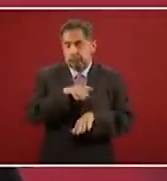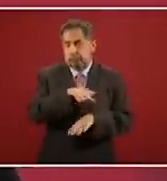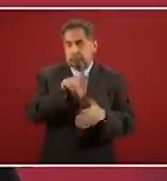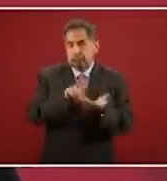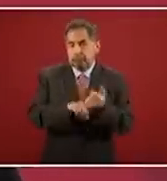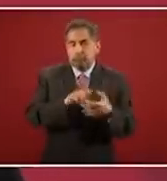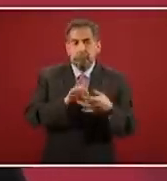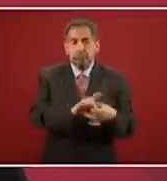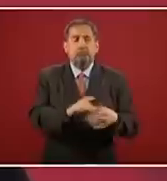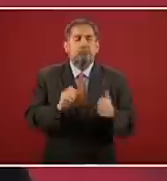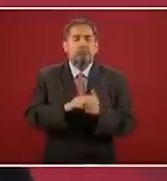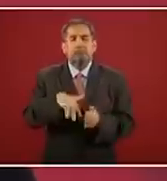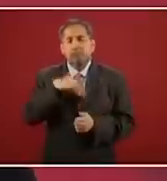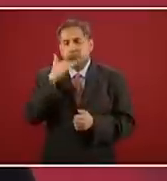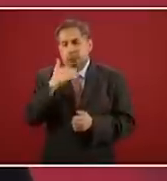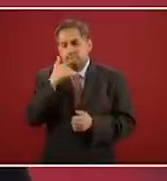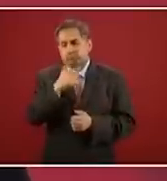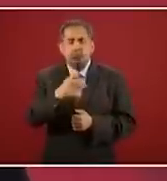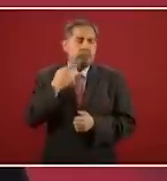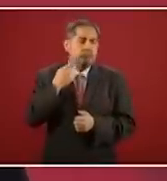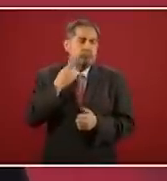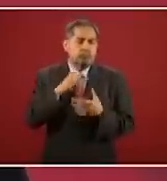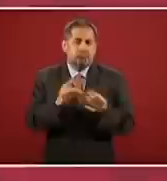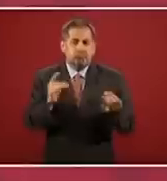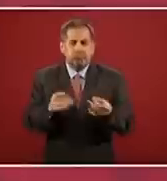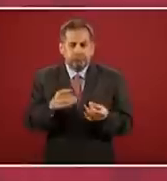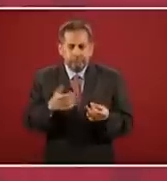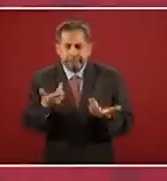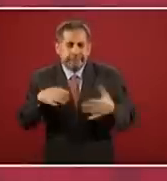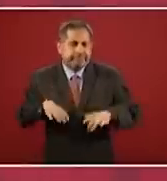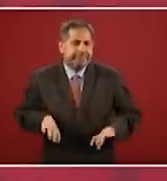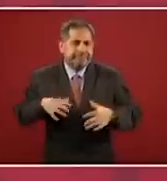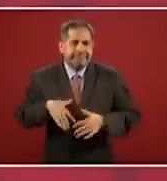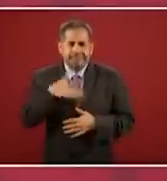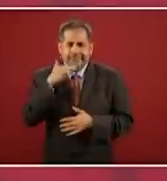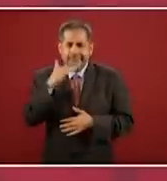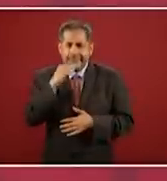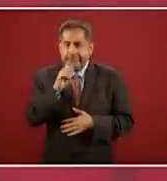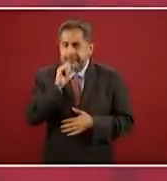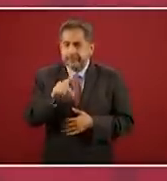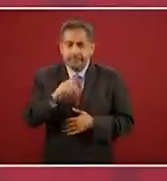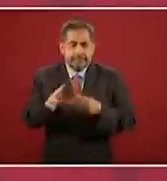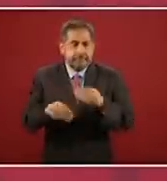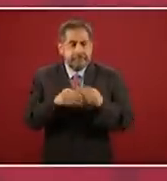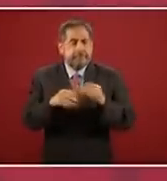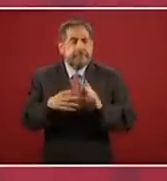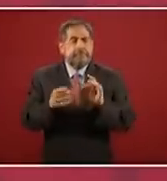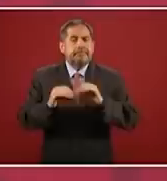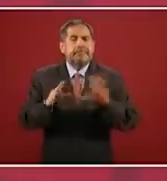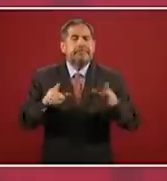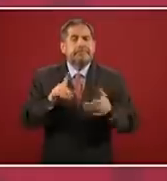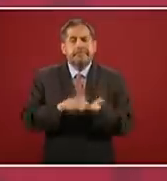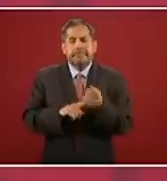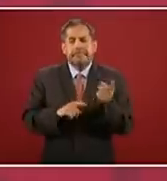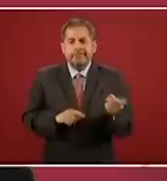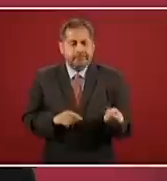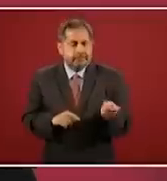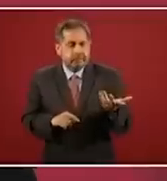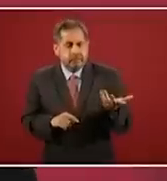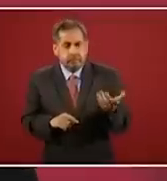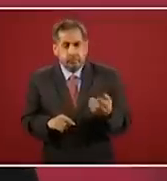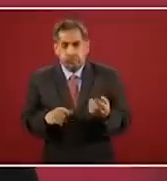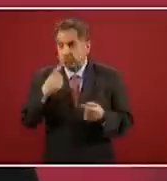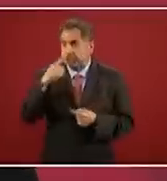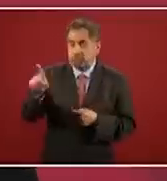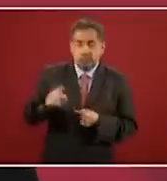presuntamente con actos de corrupción política o enriquecimiento ilícito. Adicionalmente, se han presentado ya denuncias en contra de